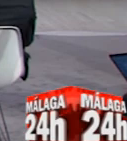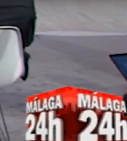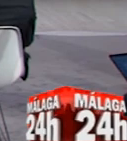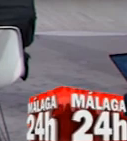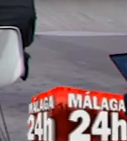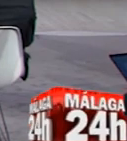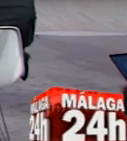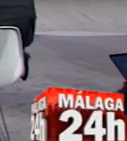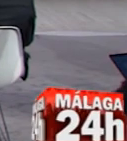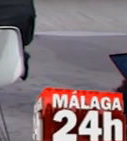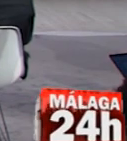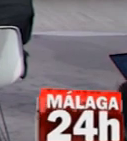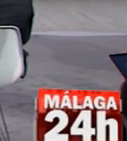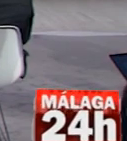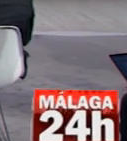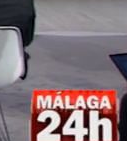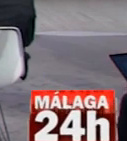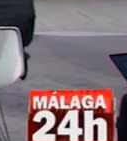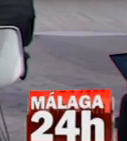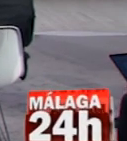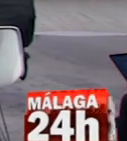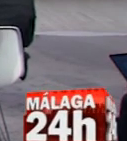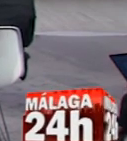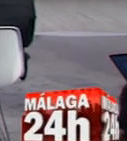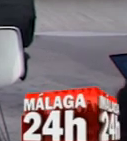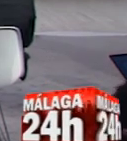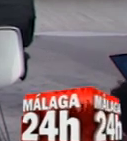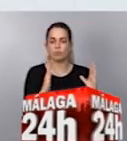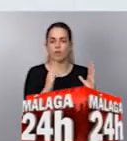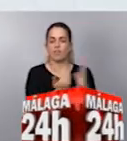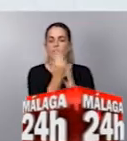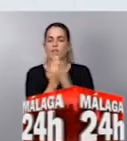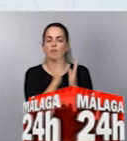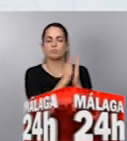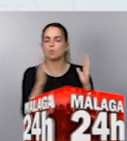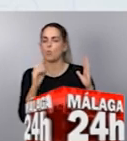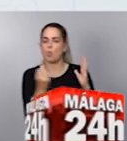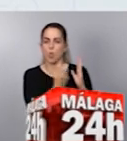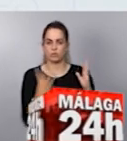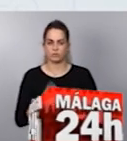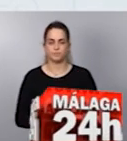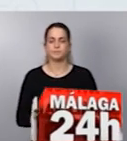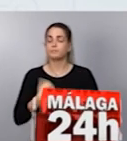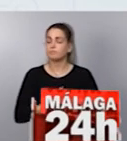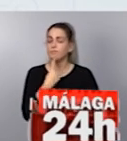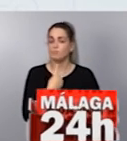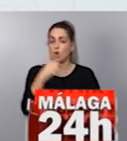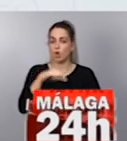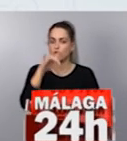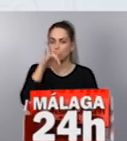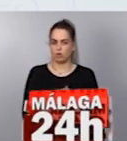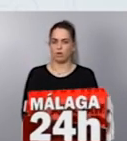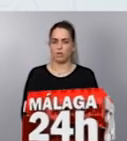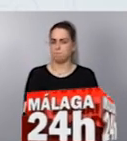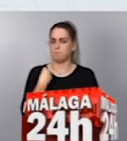Gobierno apoya las medidas que toman las comunidades autónomas como la reducción de la cuarentena. Voy simplemente decirles que hoy se está produciendo la reunión